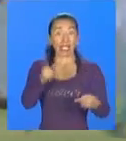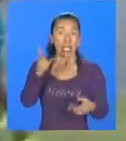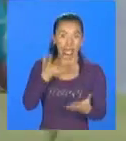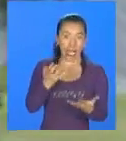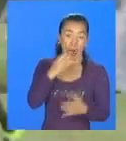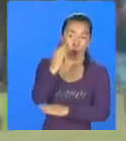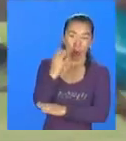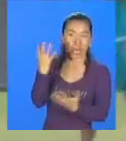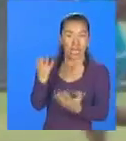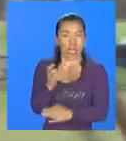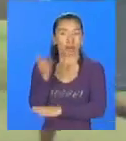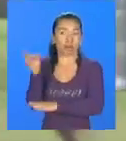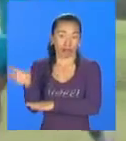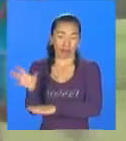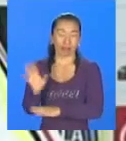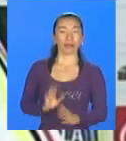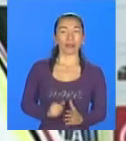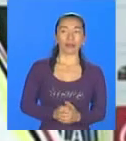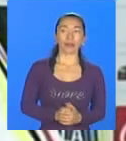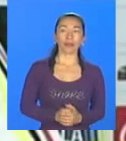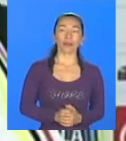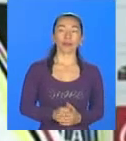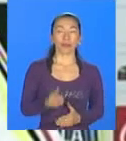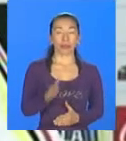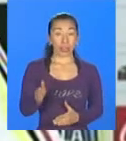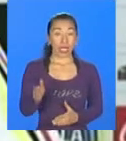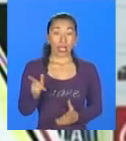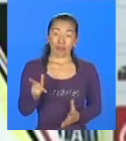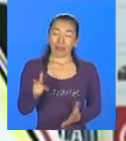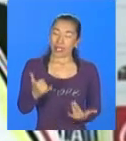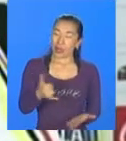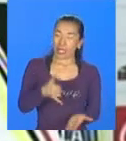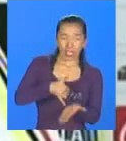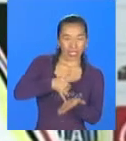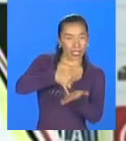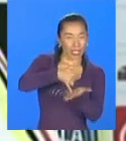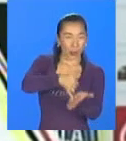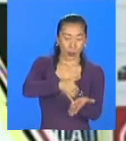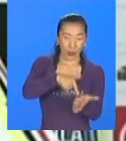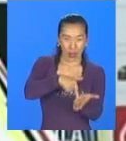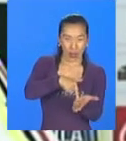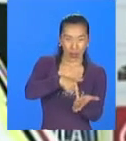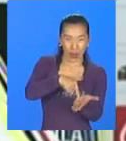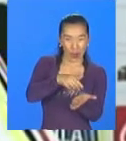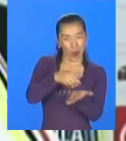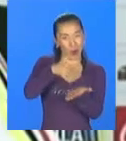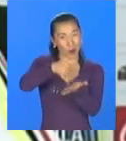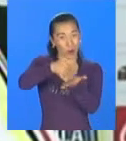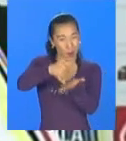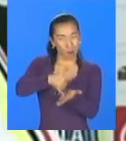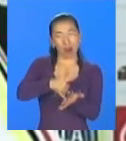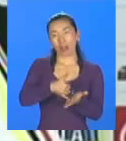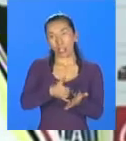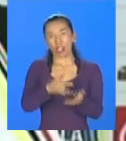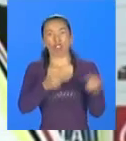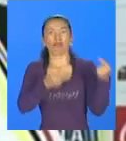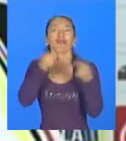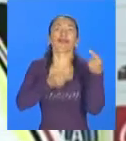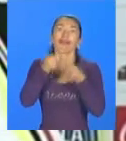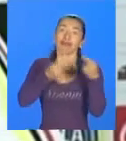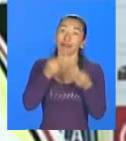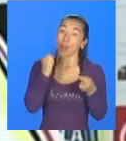en sus aspiraciones al título creo que esta copa va a ser una copa muy disputada se encuentra